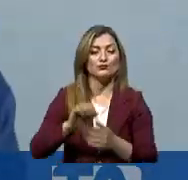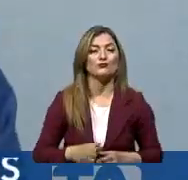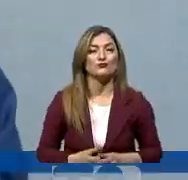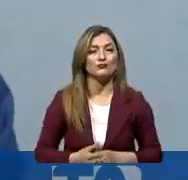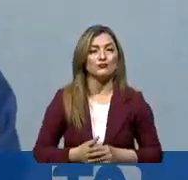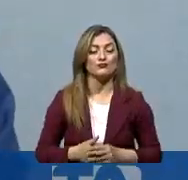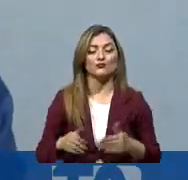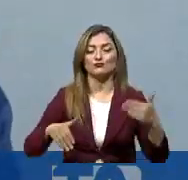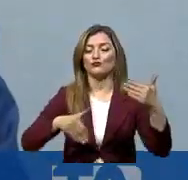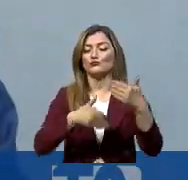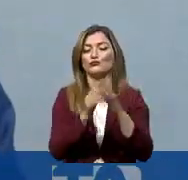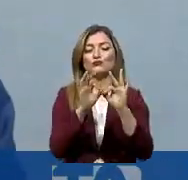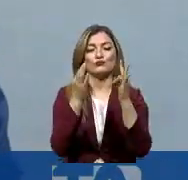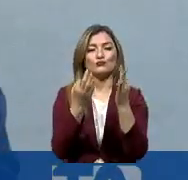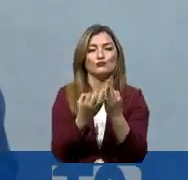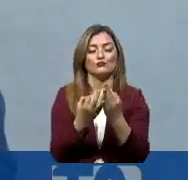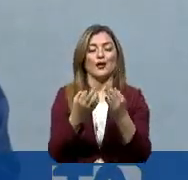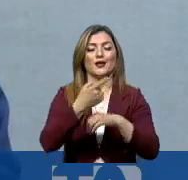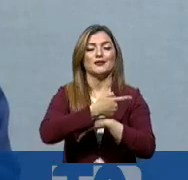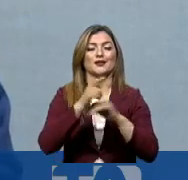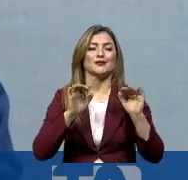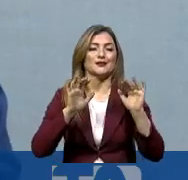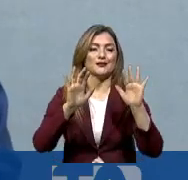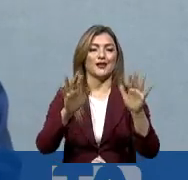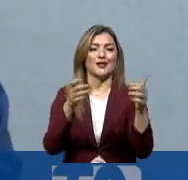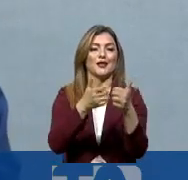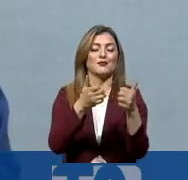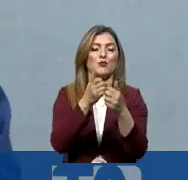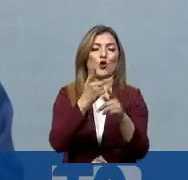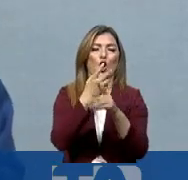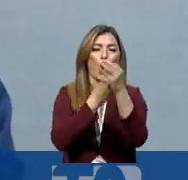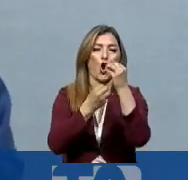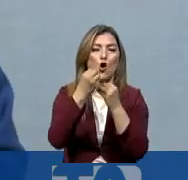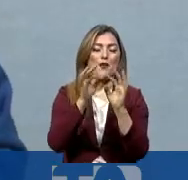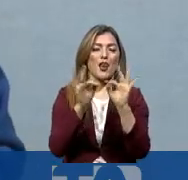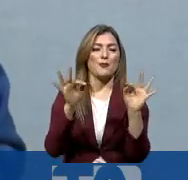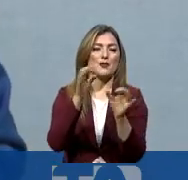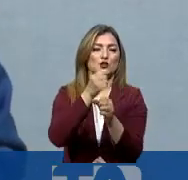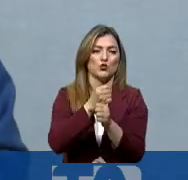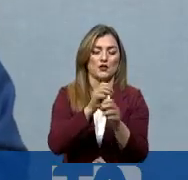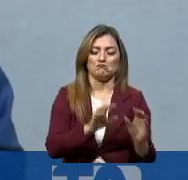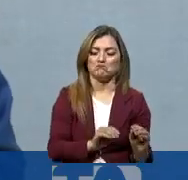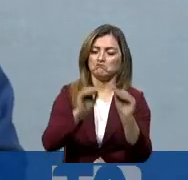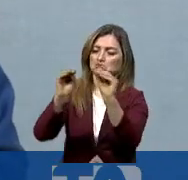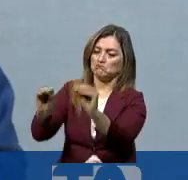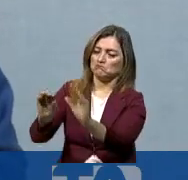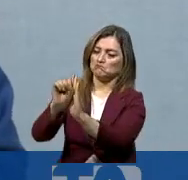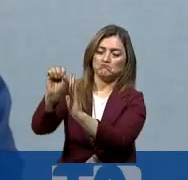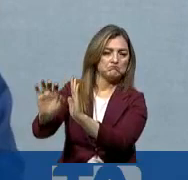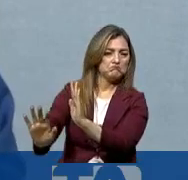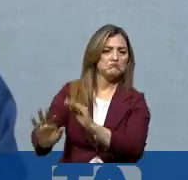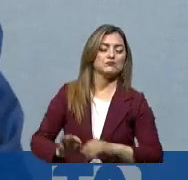todas las familias cada diez días entregamos que es de alimentación de higiene de bioseguridad y lo que estamos buscando